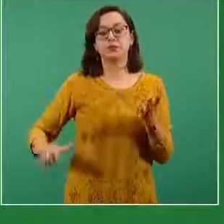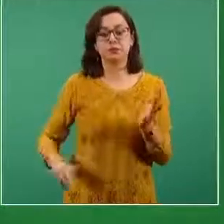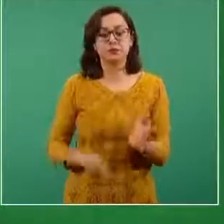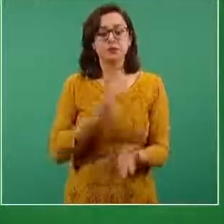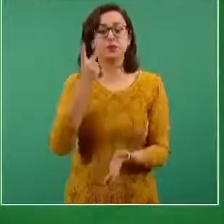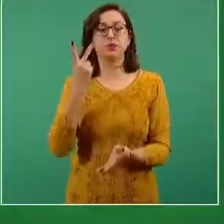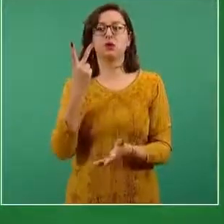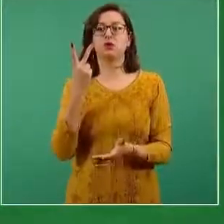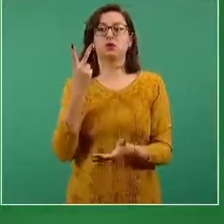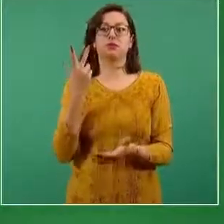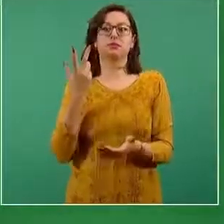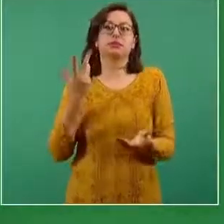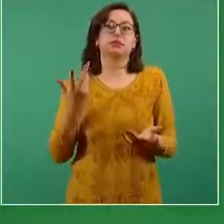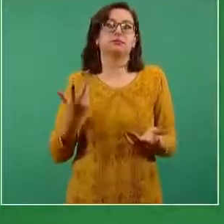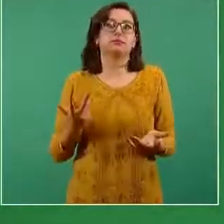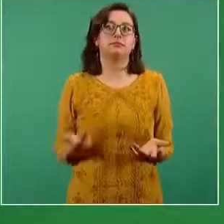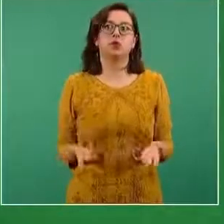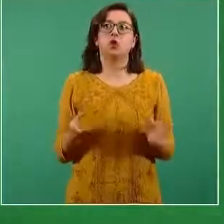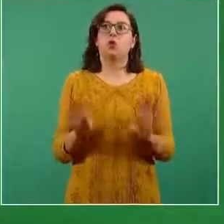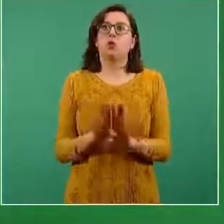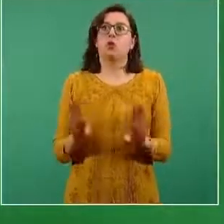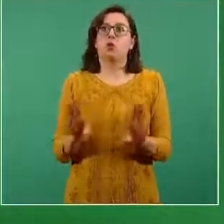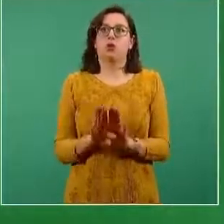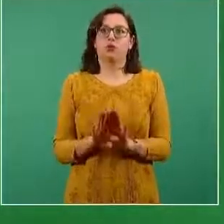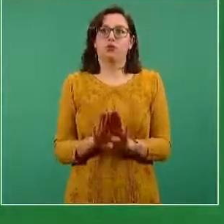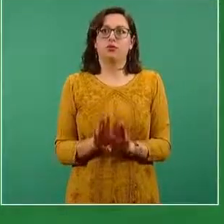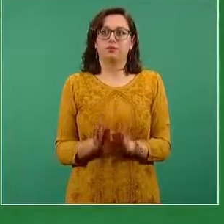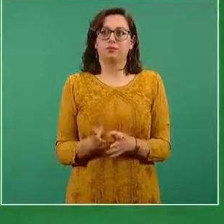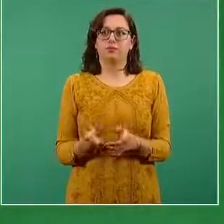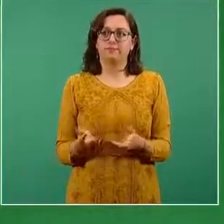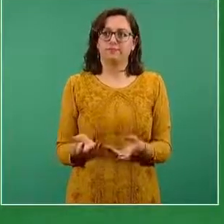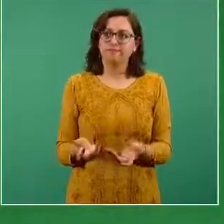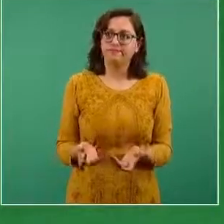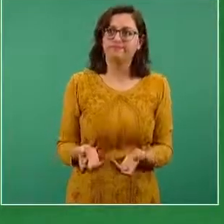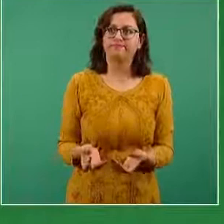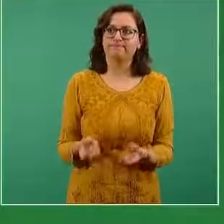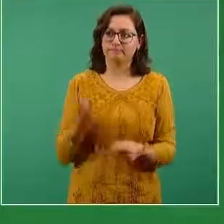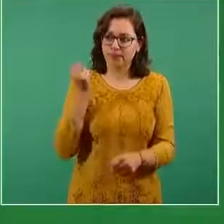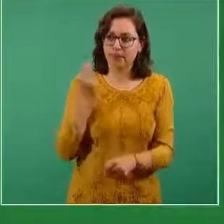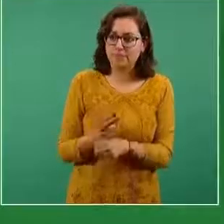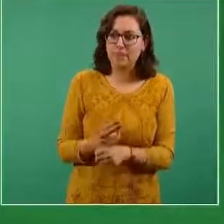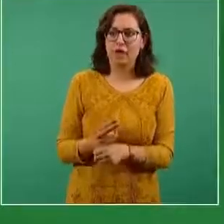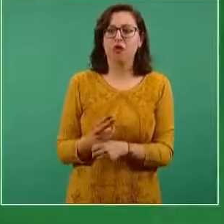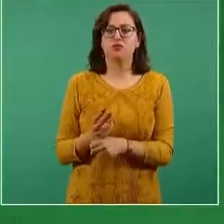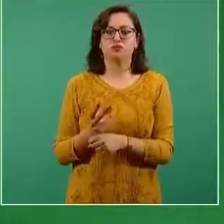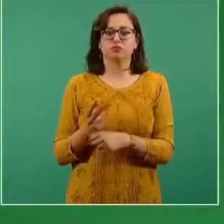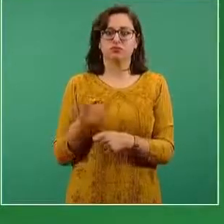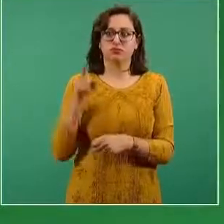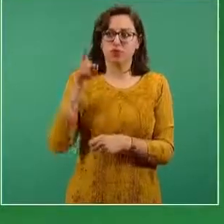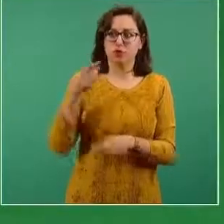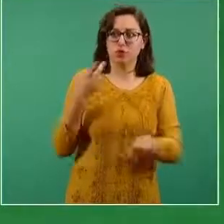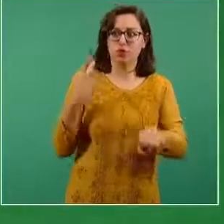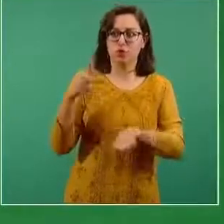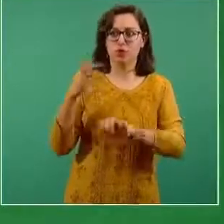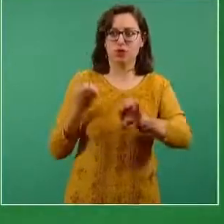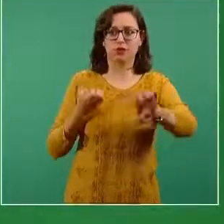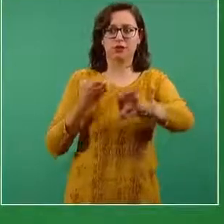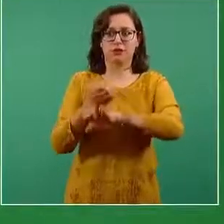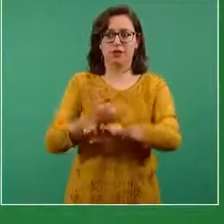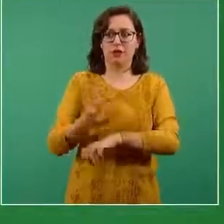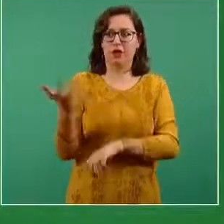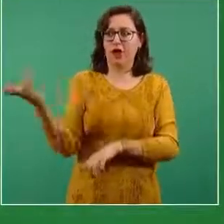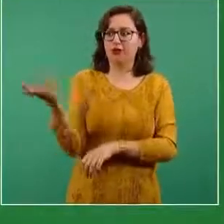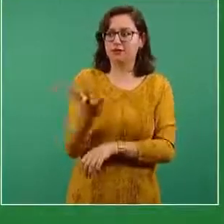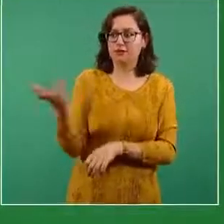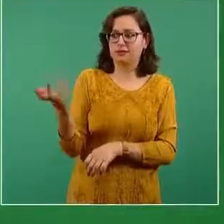un logro que de manera oportuna y de manera prioritaria realice una entidad federativa